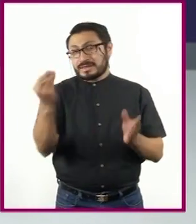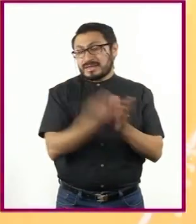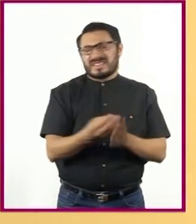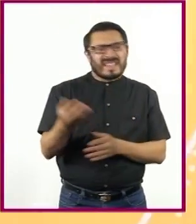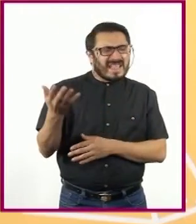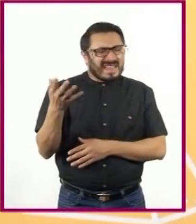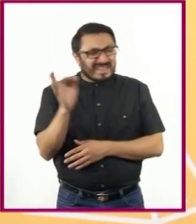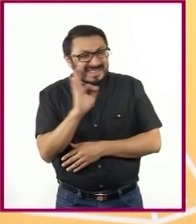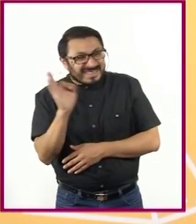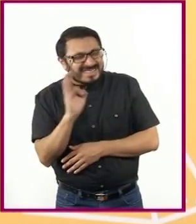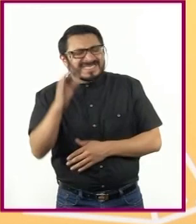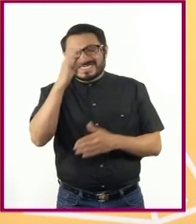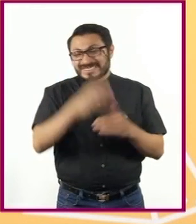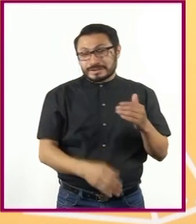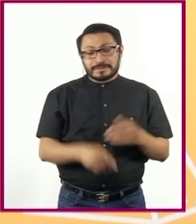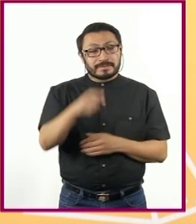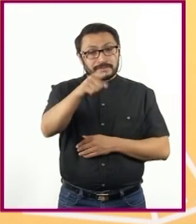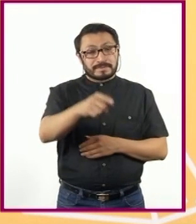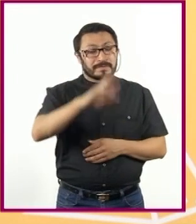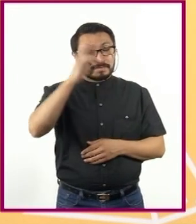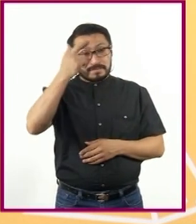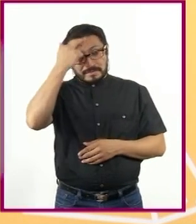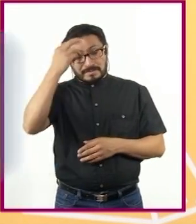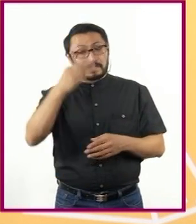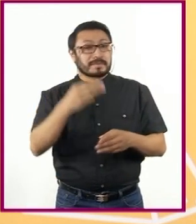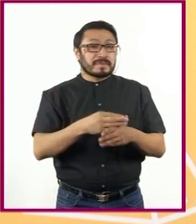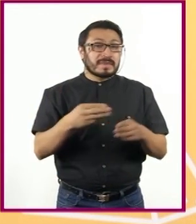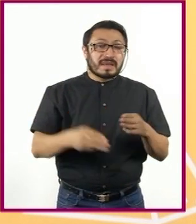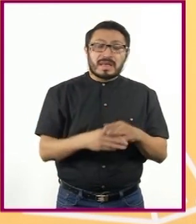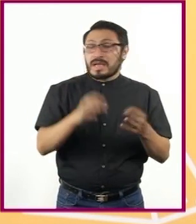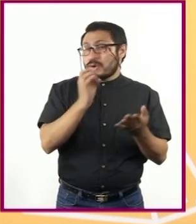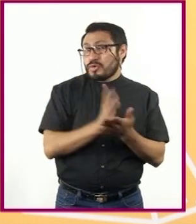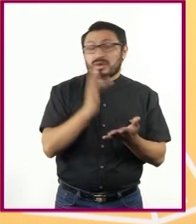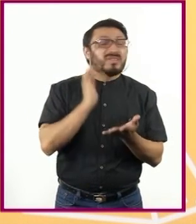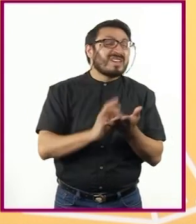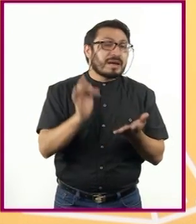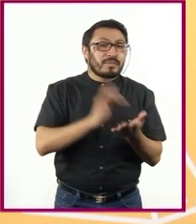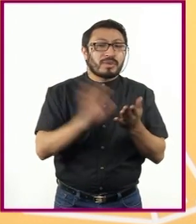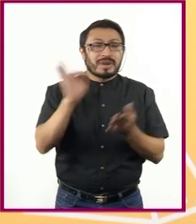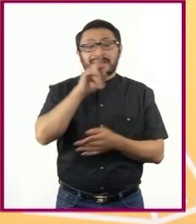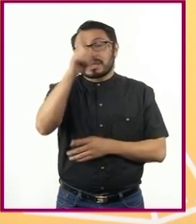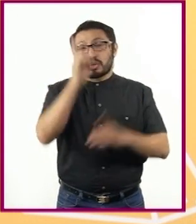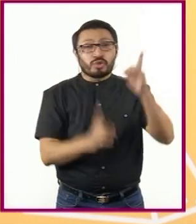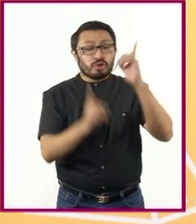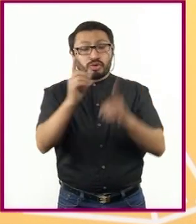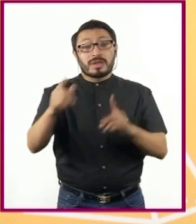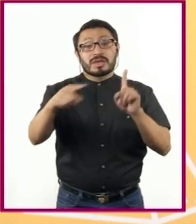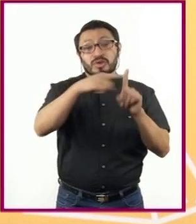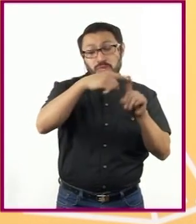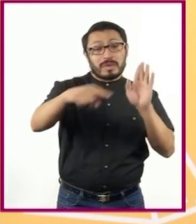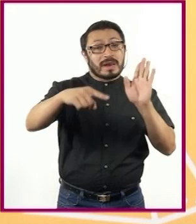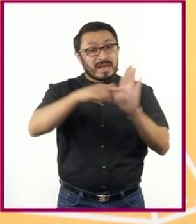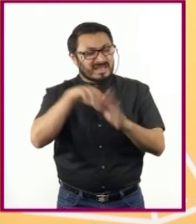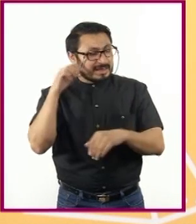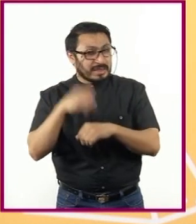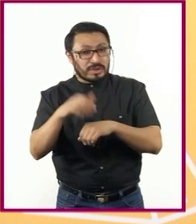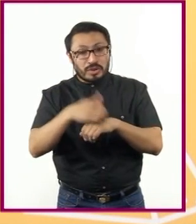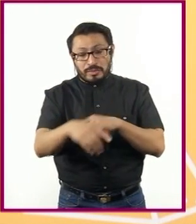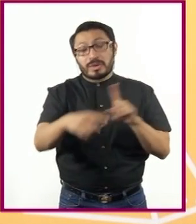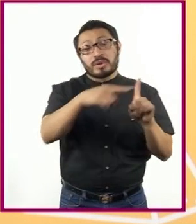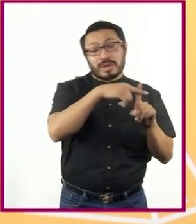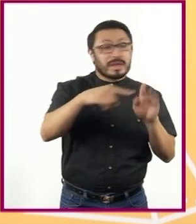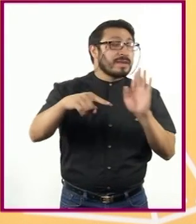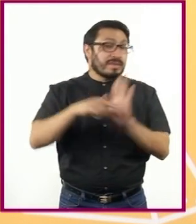concluir. Consideren que este es un material de apoyo. Si tienen dudas sobre las reglas para sumar y restar números positivos